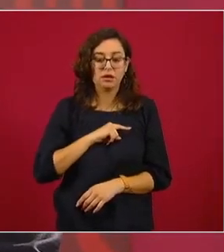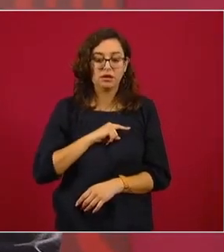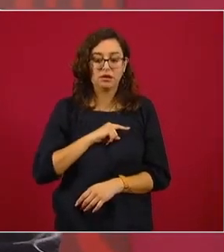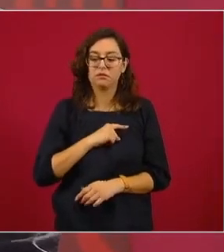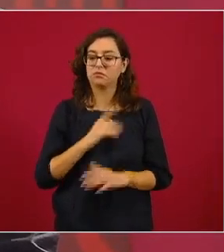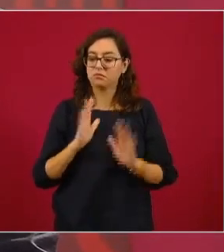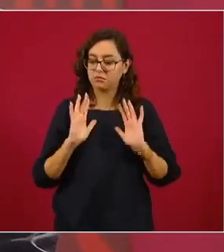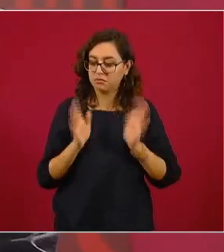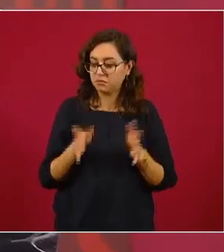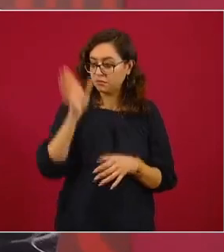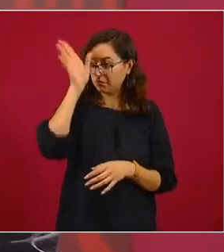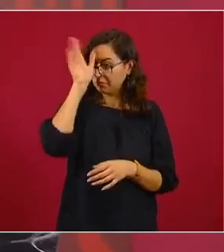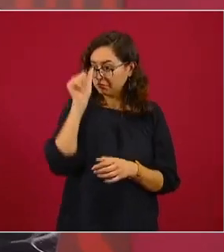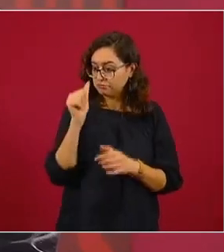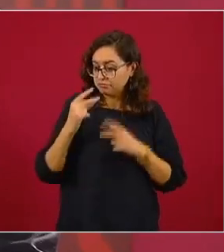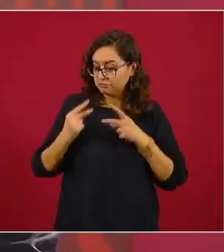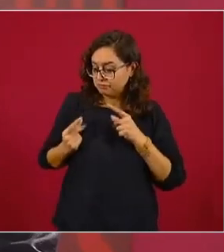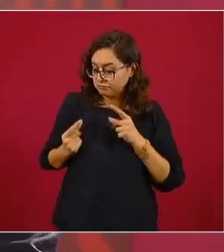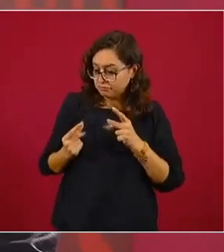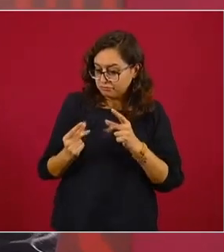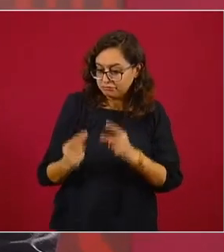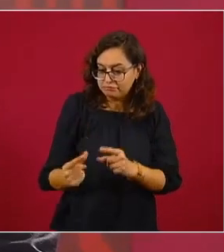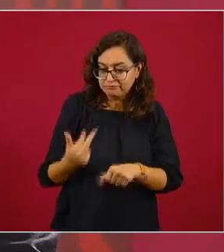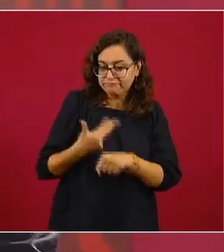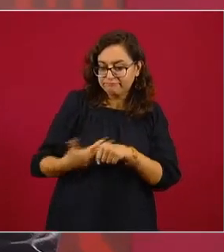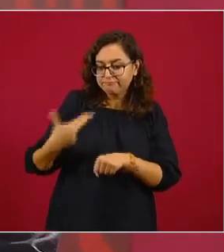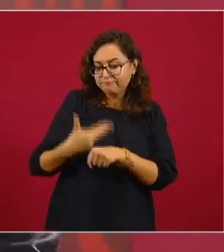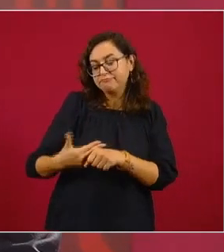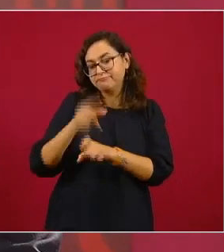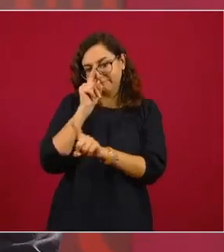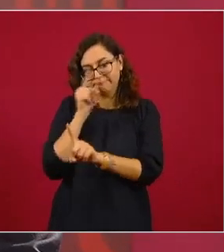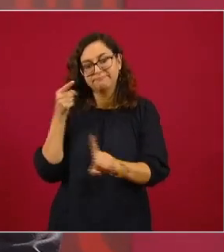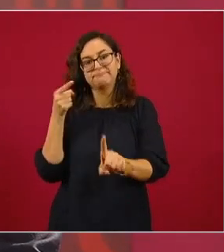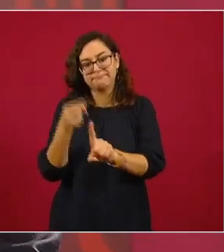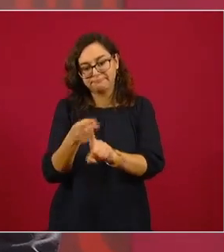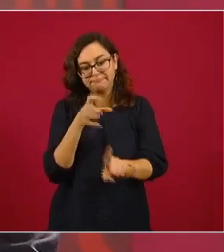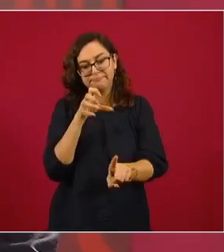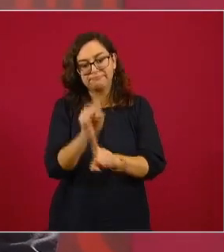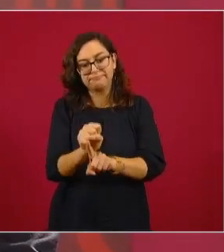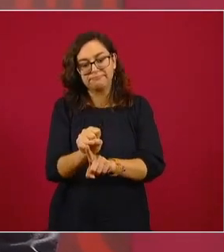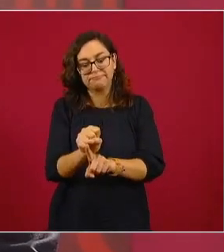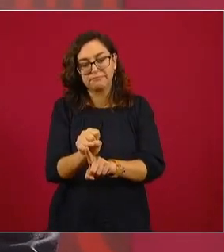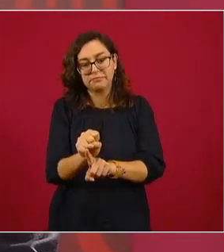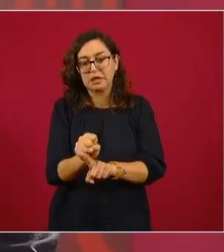haciendo ya acuerdos con ese propósito y lo más